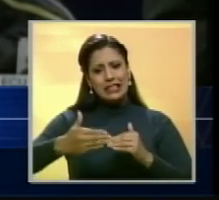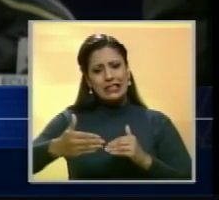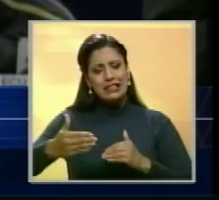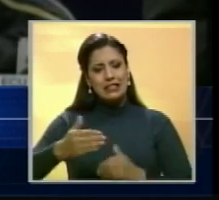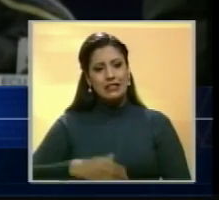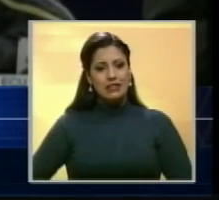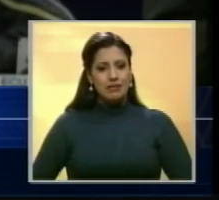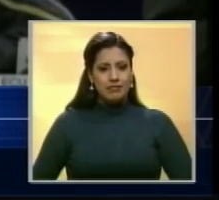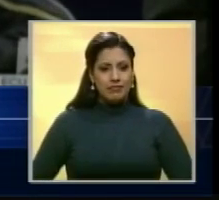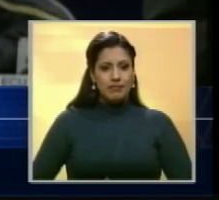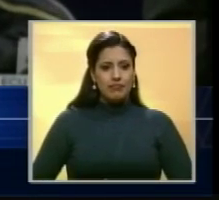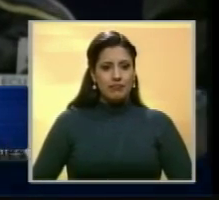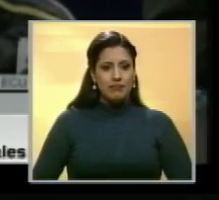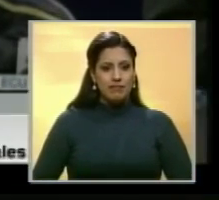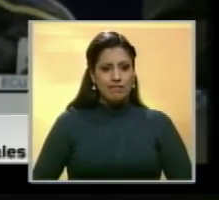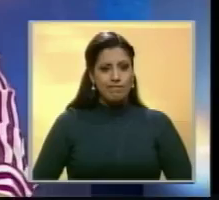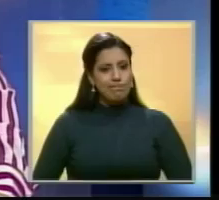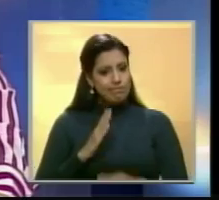al evento.